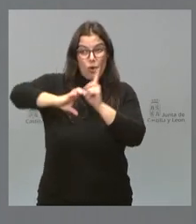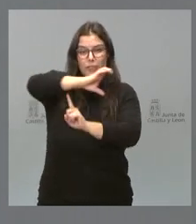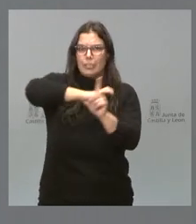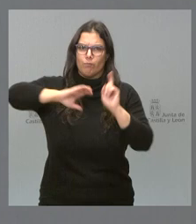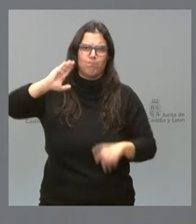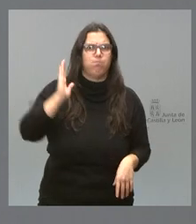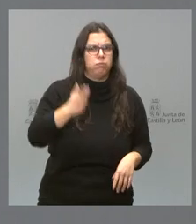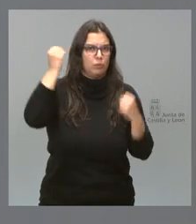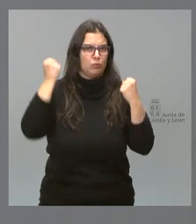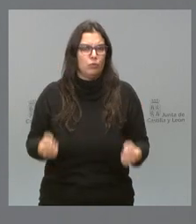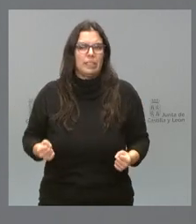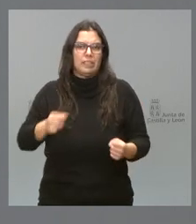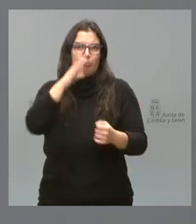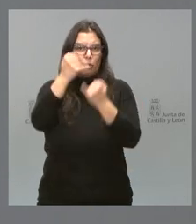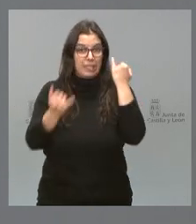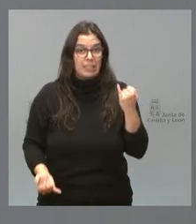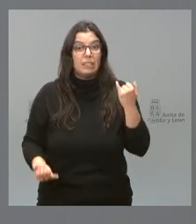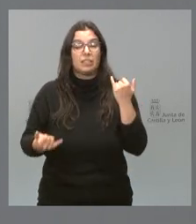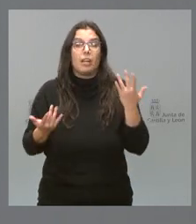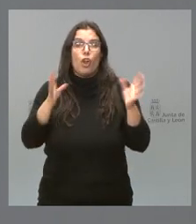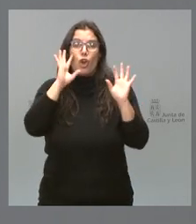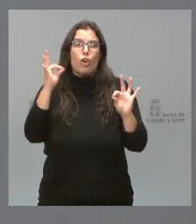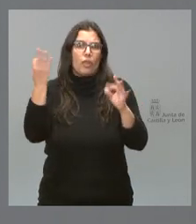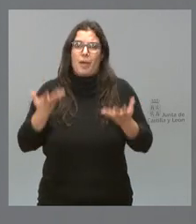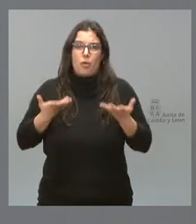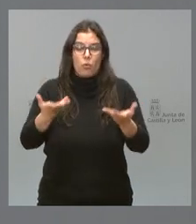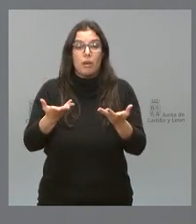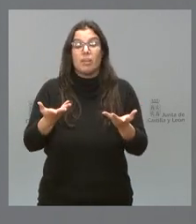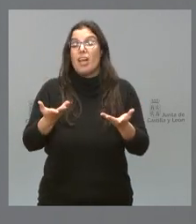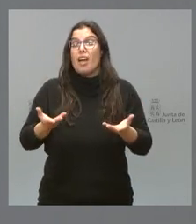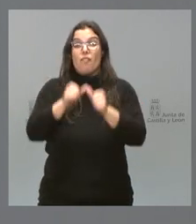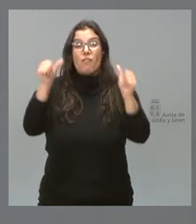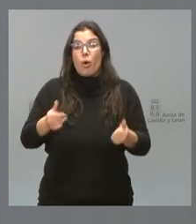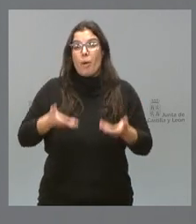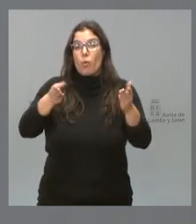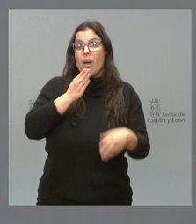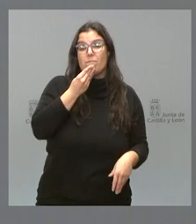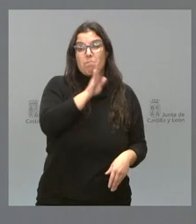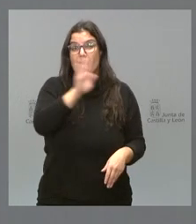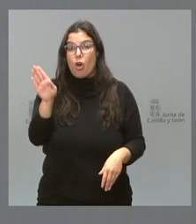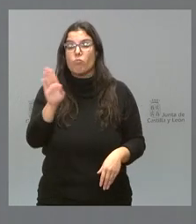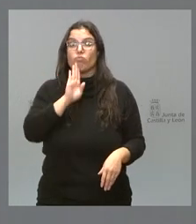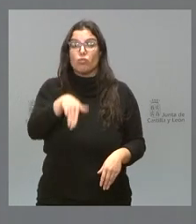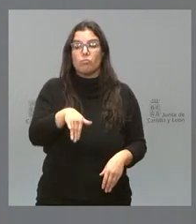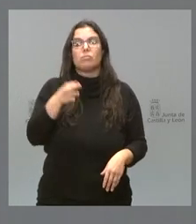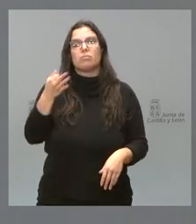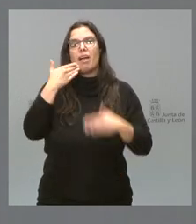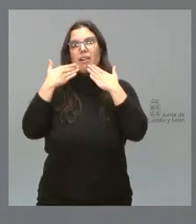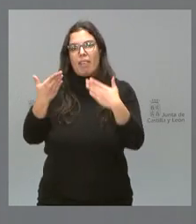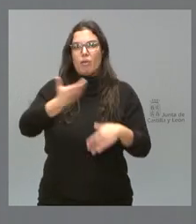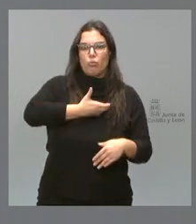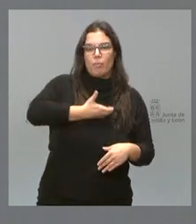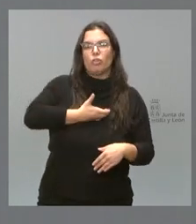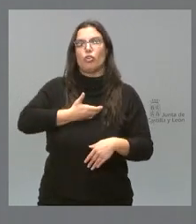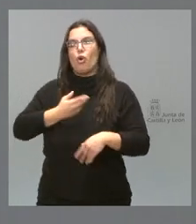parte muy relevante de este impacto de la crisis y era lógico poderles ayudar y la forma es adecuada para ayudarles es a través también de las entidades locales